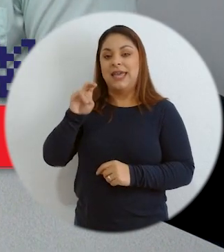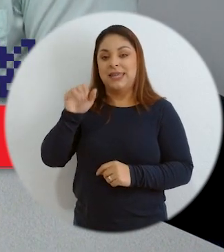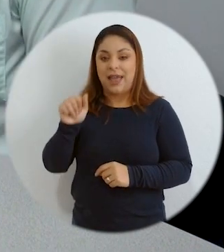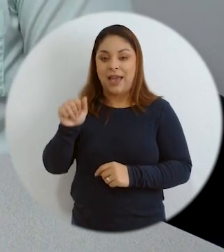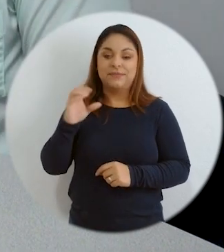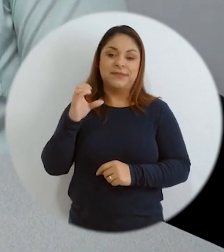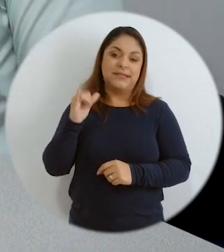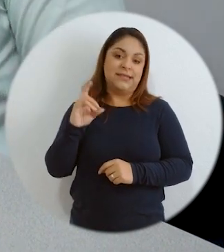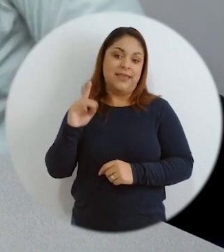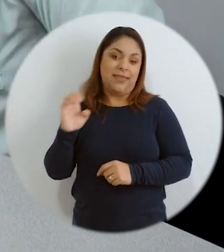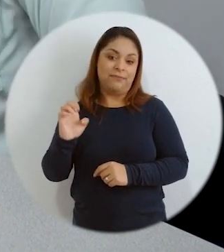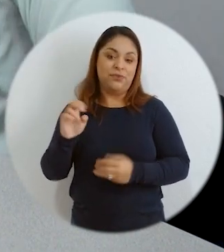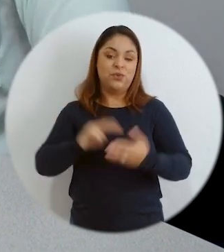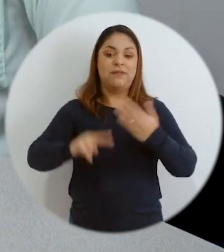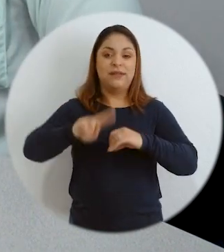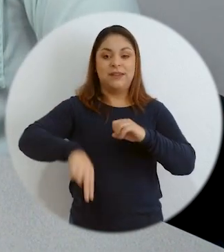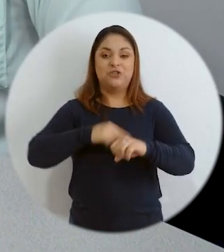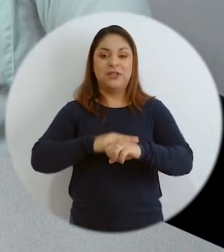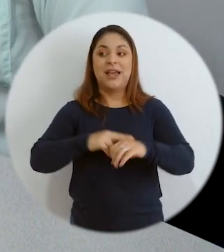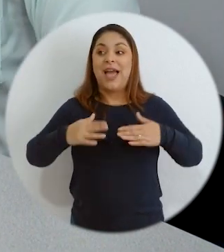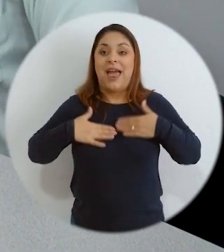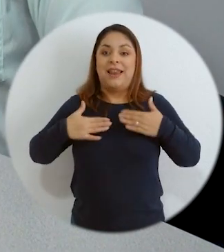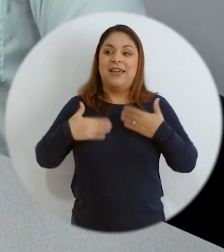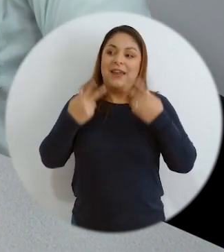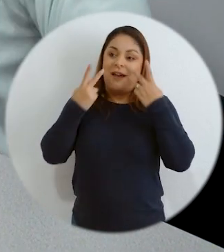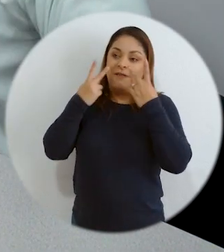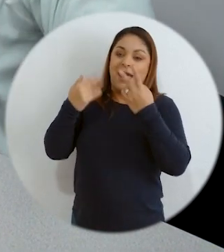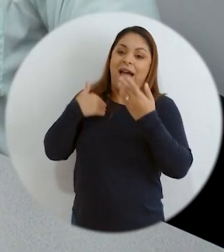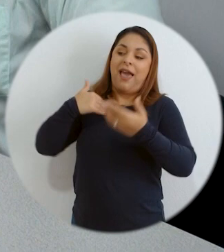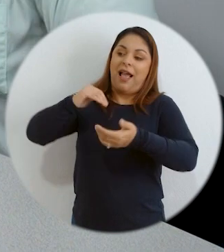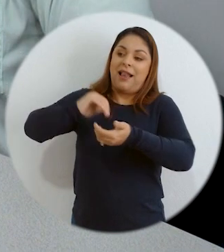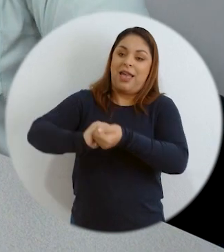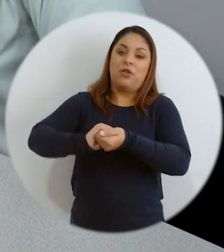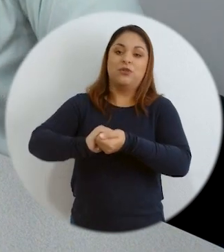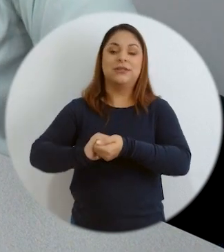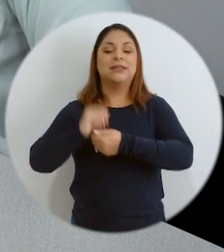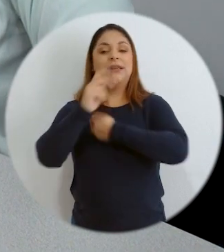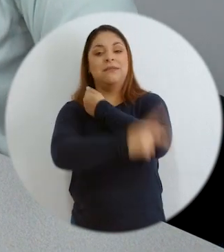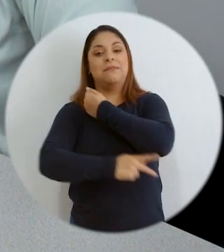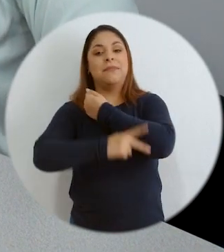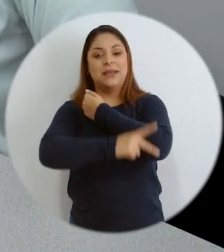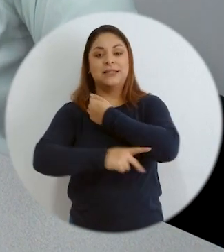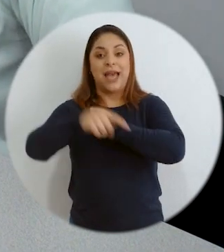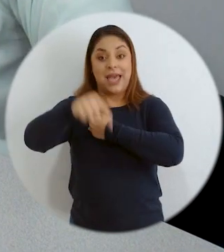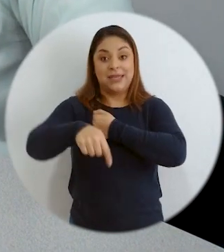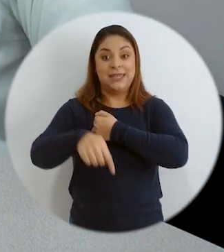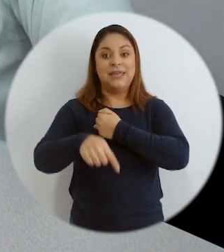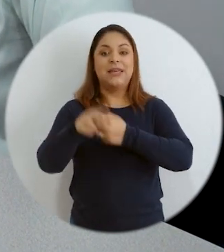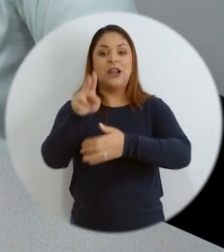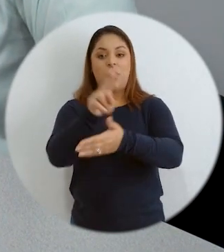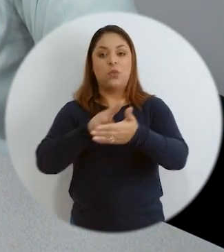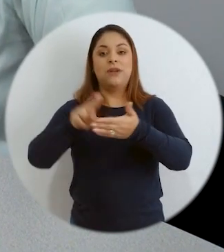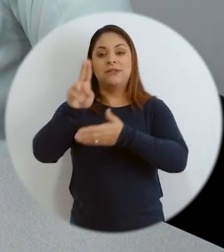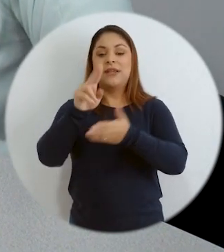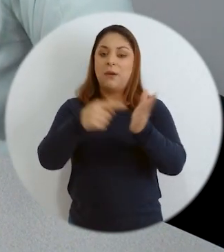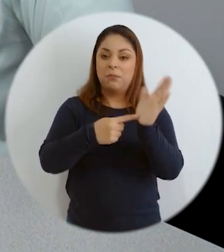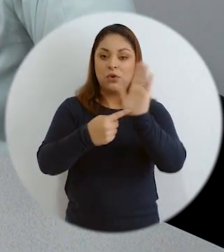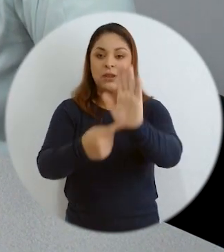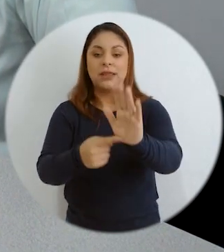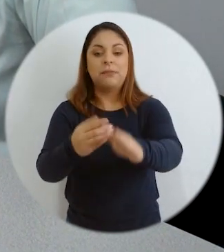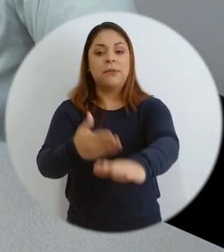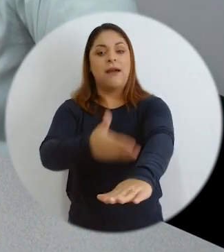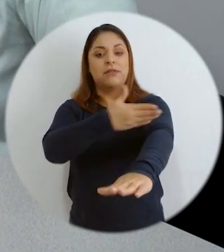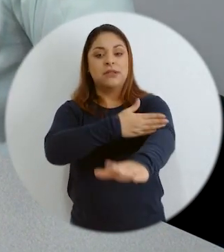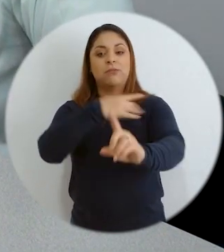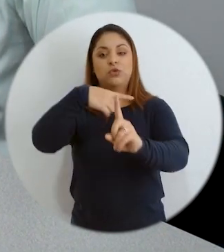desde el INEINA, del CIDE, de la Universidad Nacional. Nos alegra saber que tenemos aliados a nivel país y aquí desde la universidad